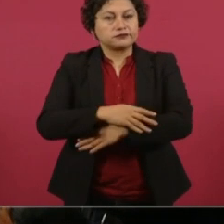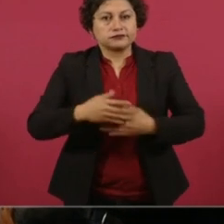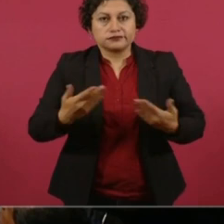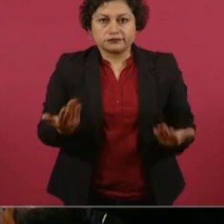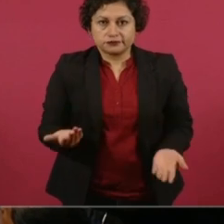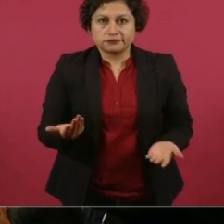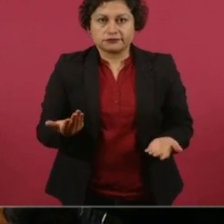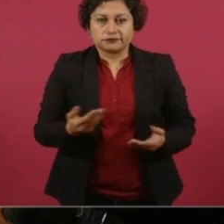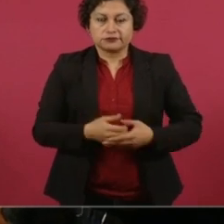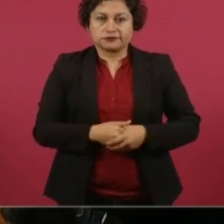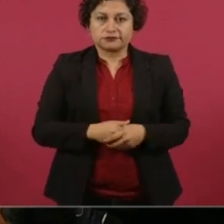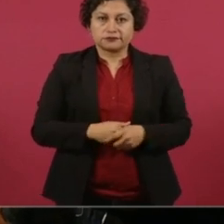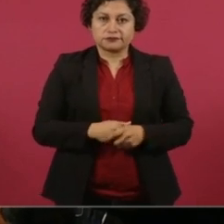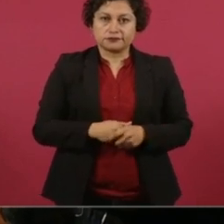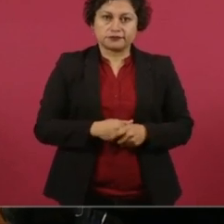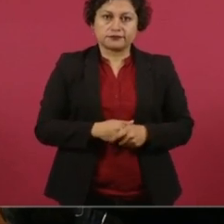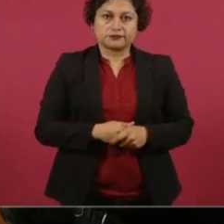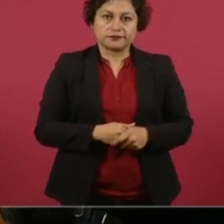golpeando